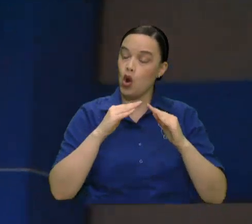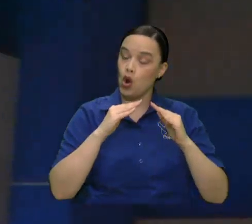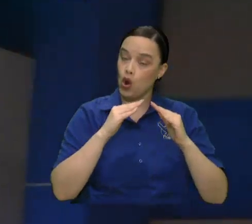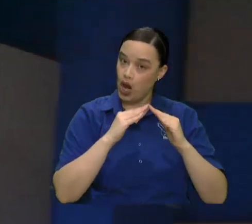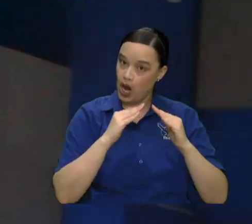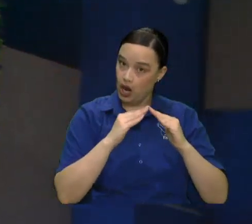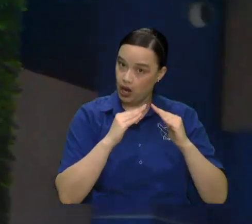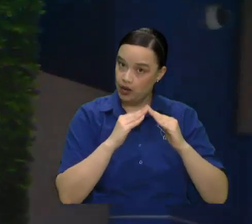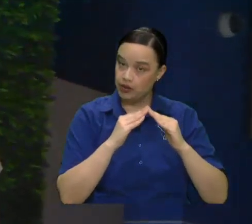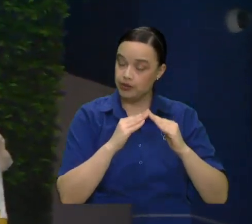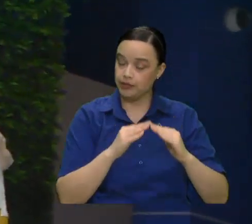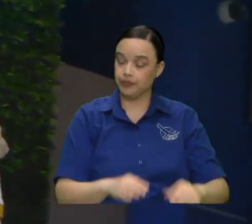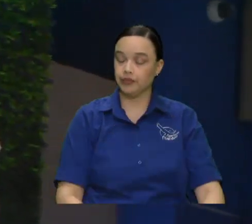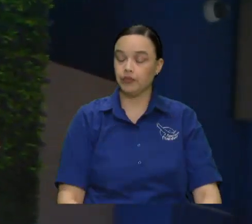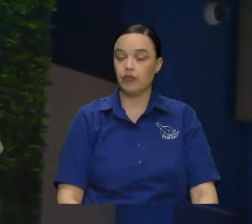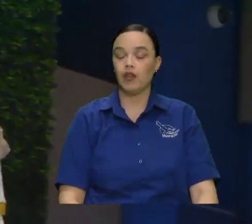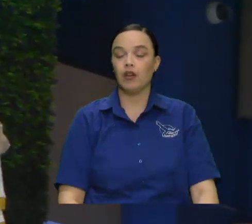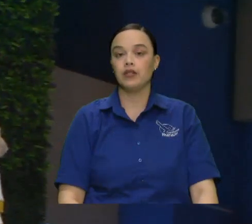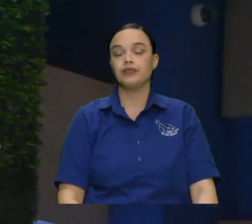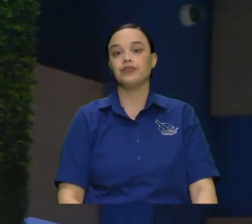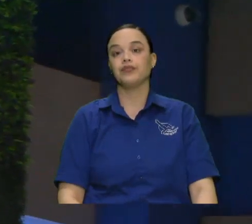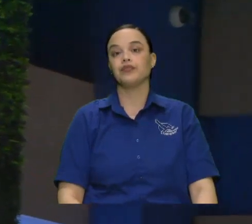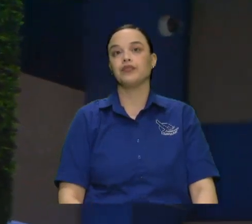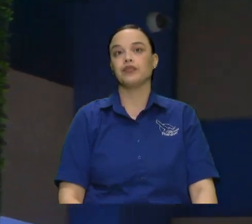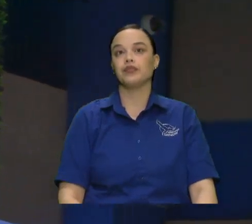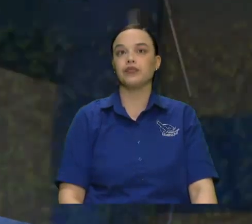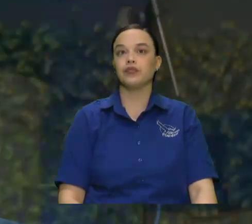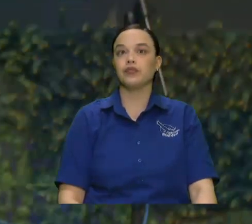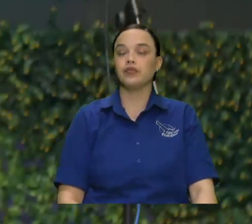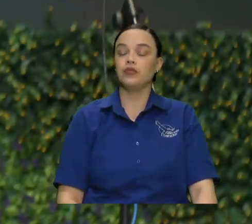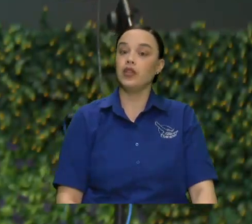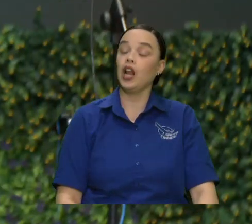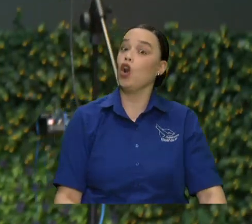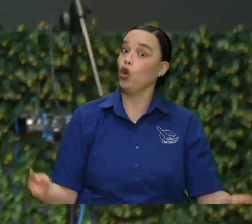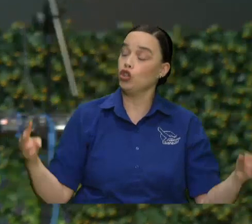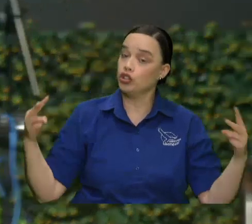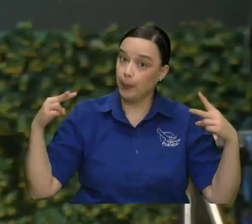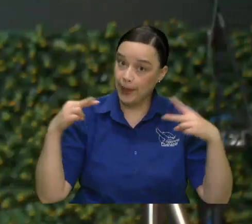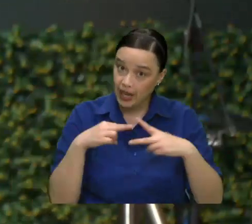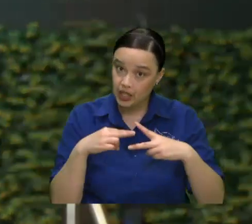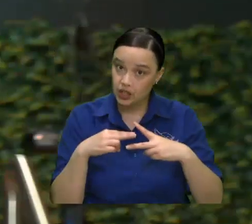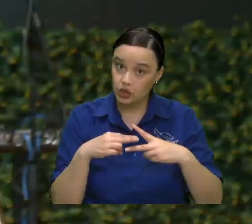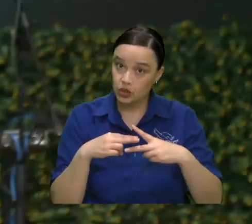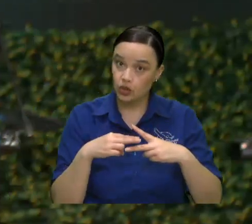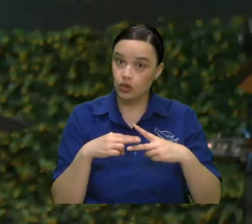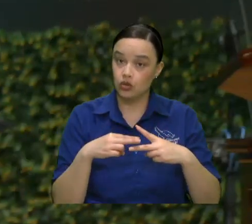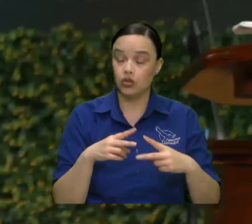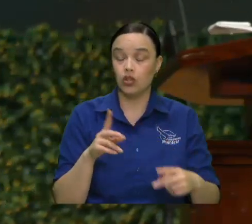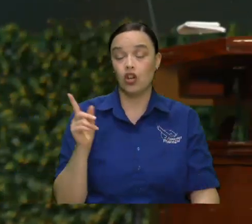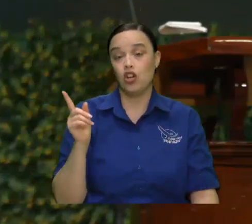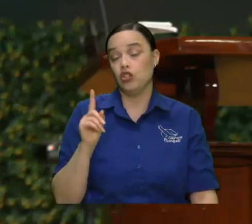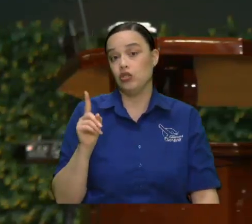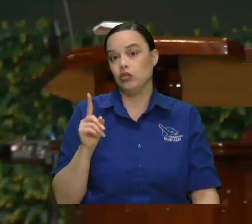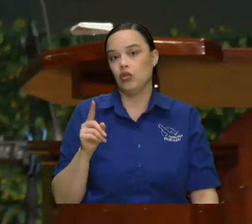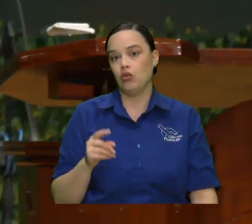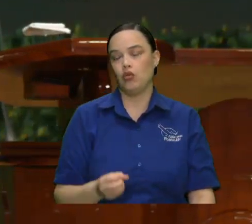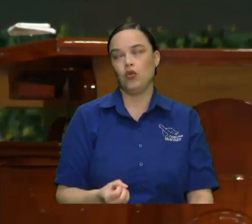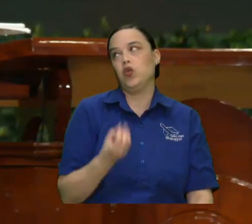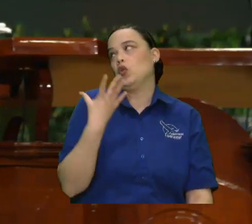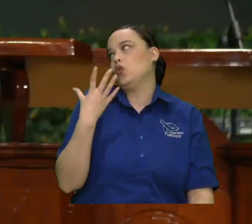definitivamente considerando que las viñas los pleitos no surgen espontáneamente